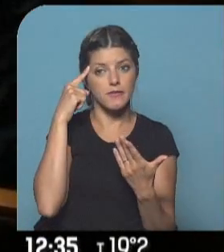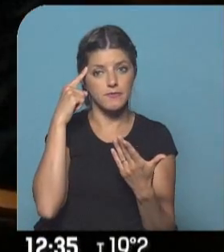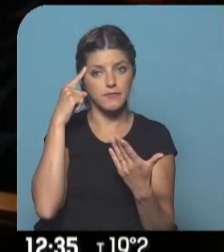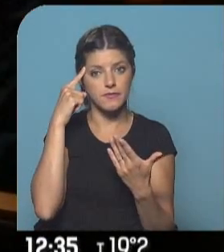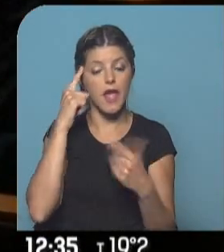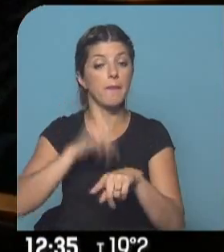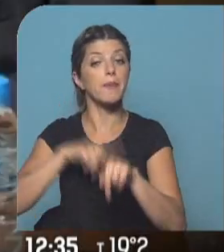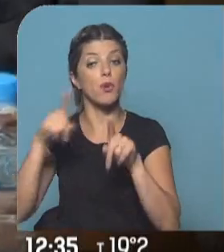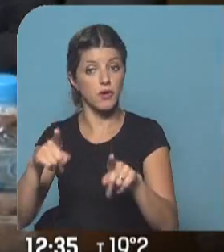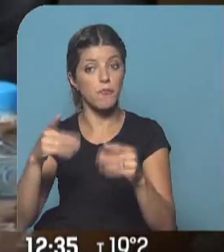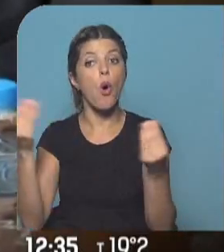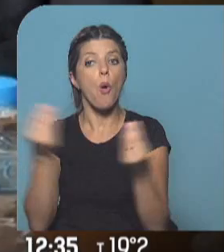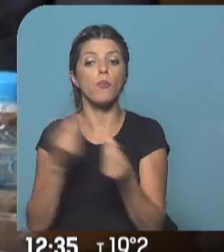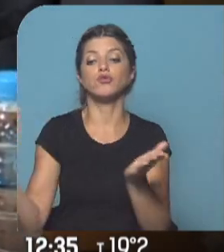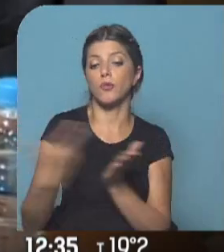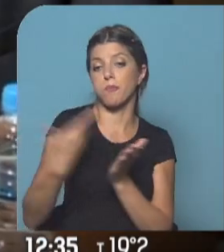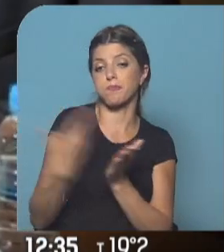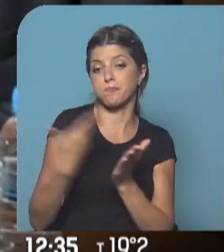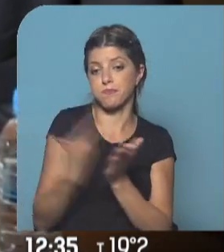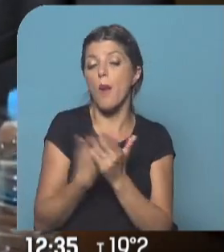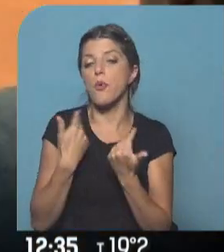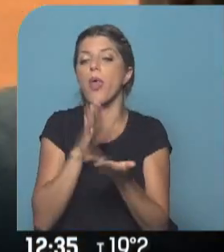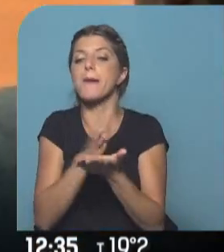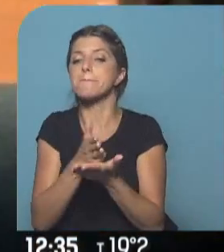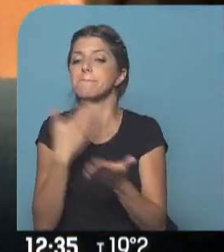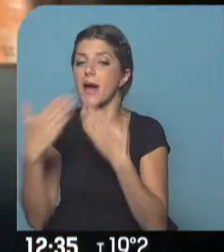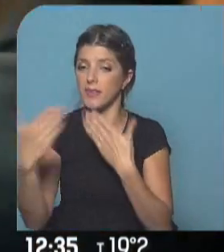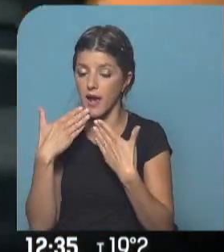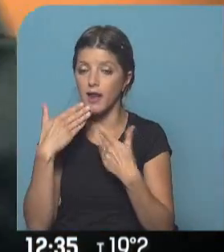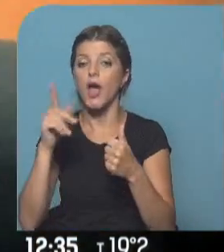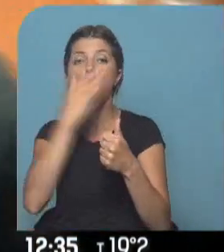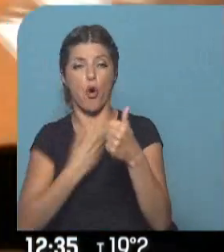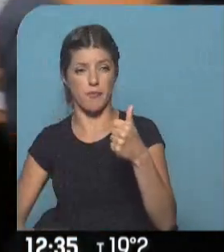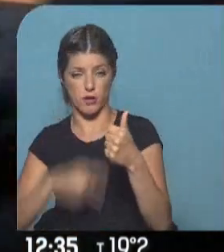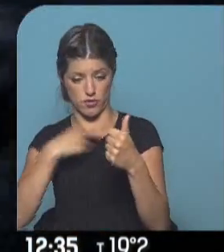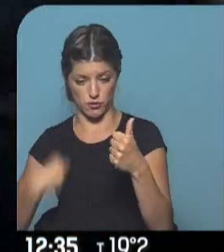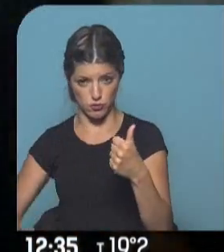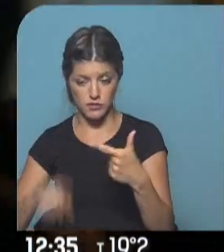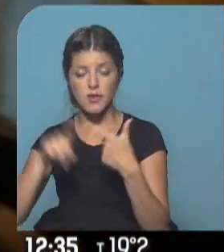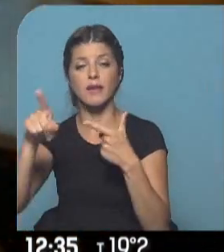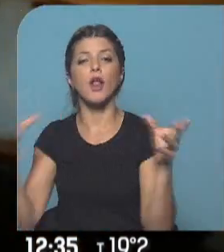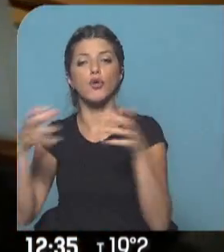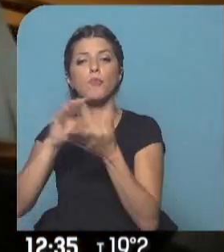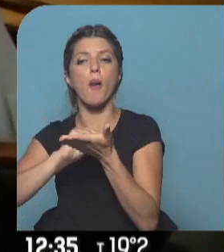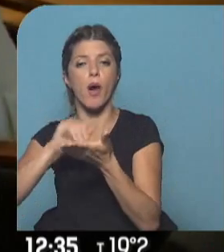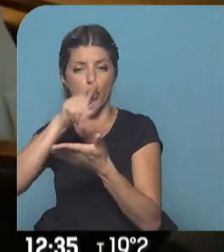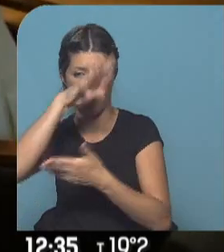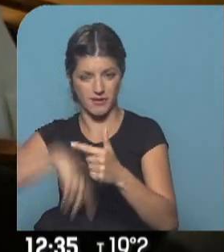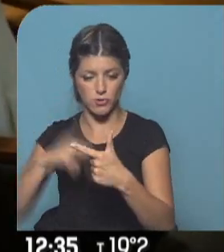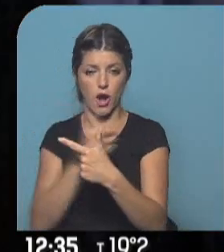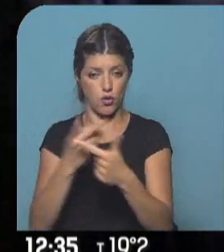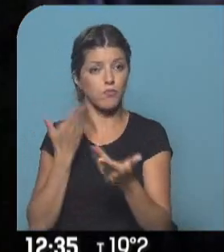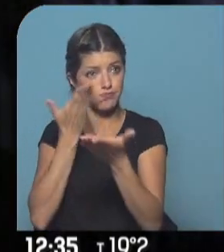forma simultánea varios ofrecimientos de mediación, y del gobierno de Suiza y del Col·legi de l'Advocàcia de Barcelona, entre